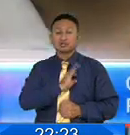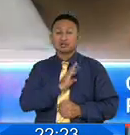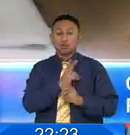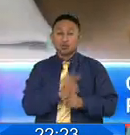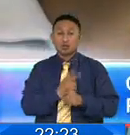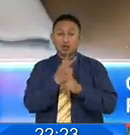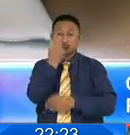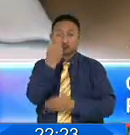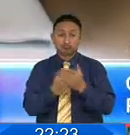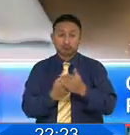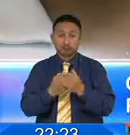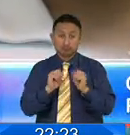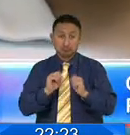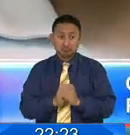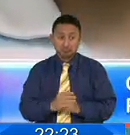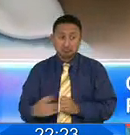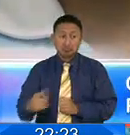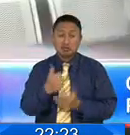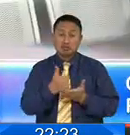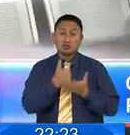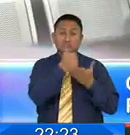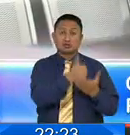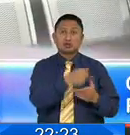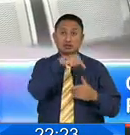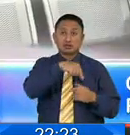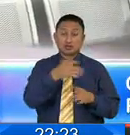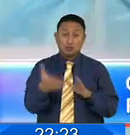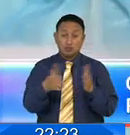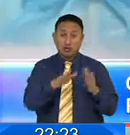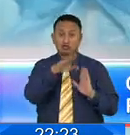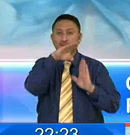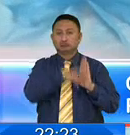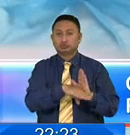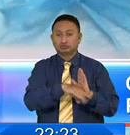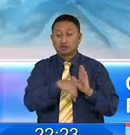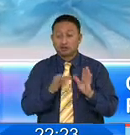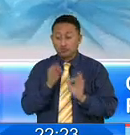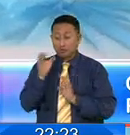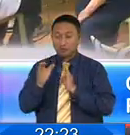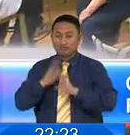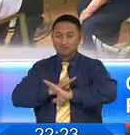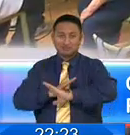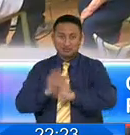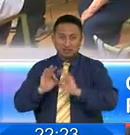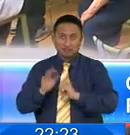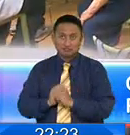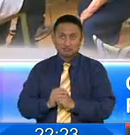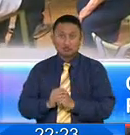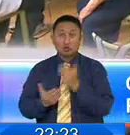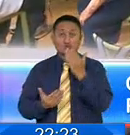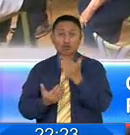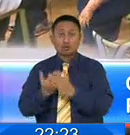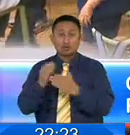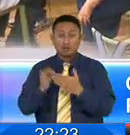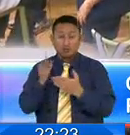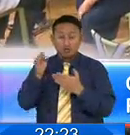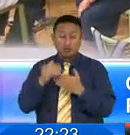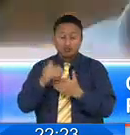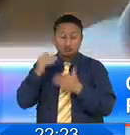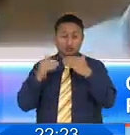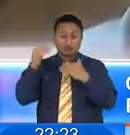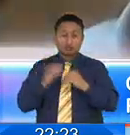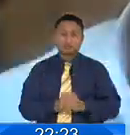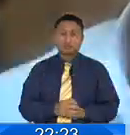forma estratégica permitirá reducir muertes, evitar contagios y prevenir nuevas olas de la pandemia.